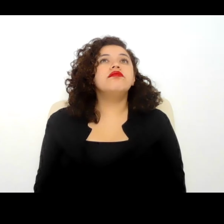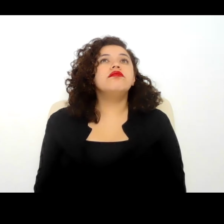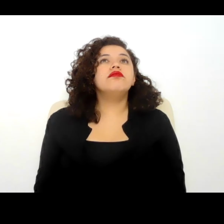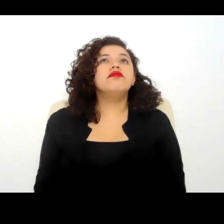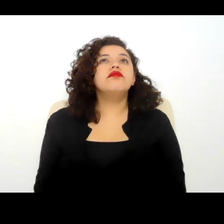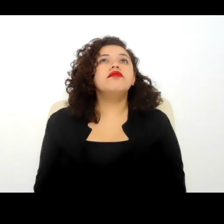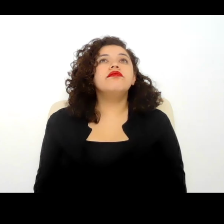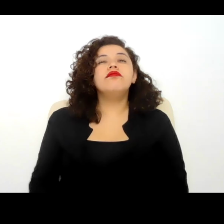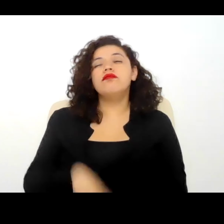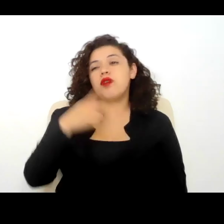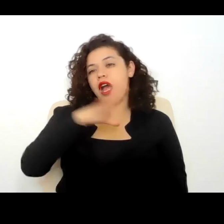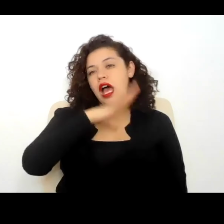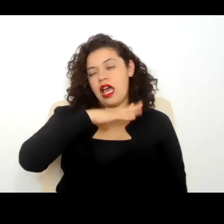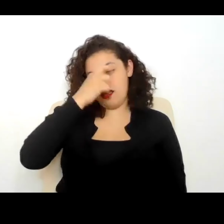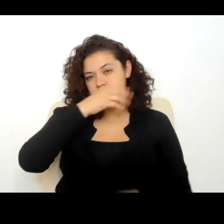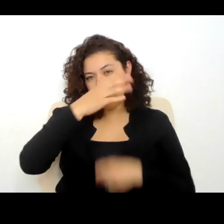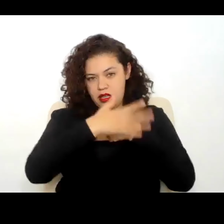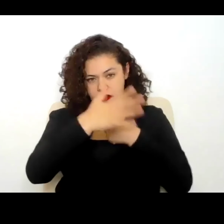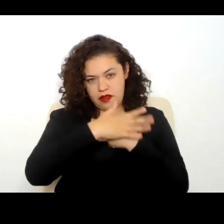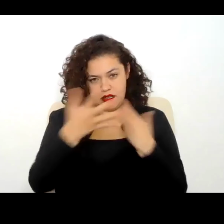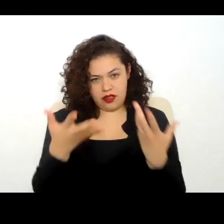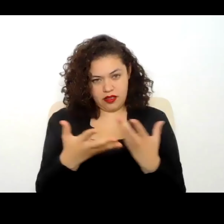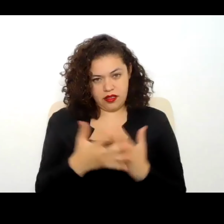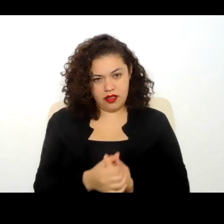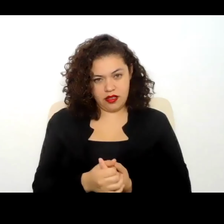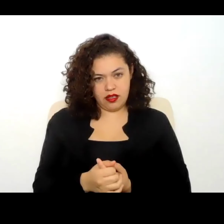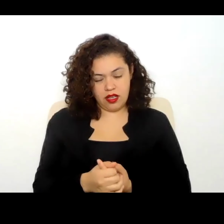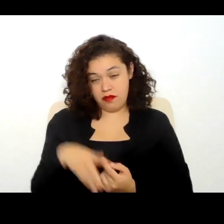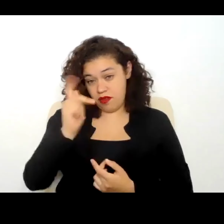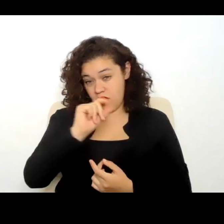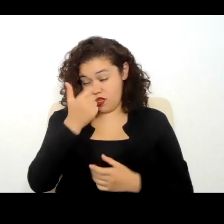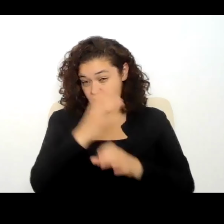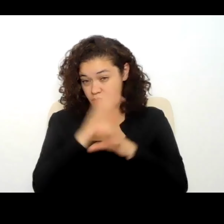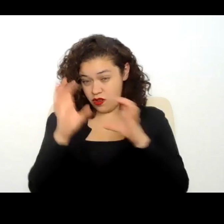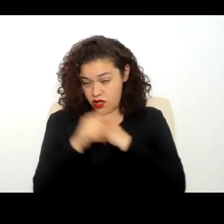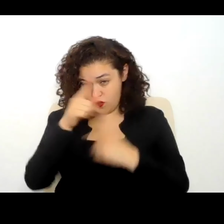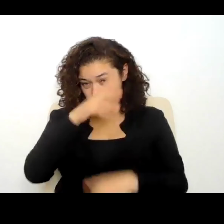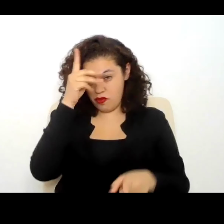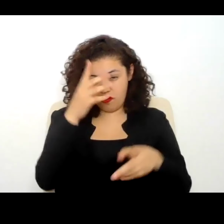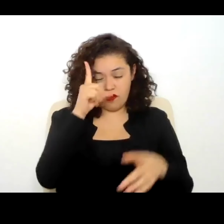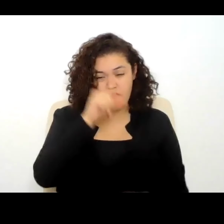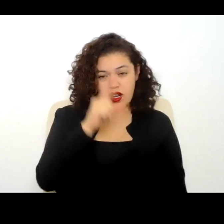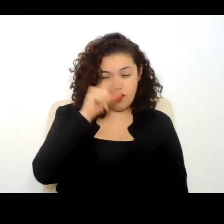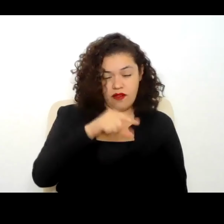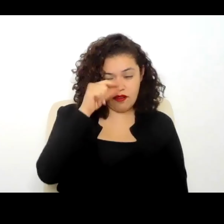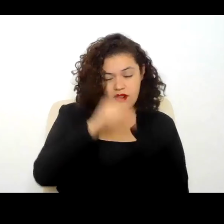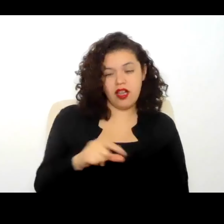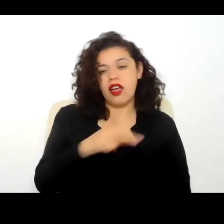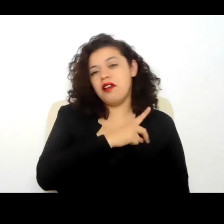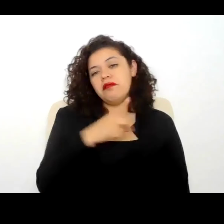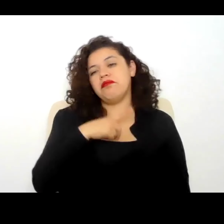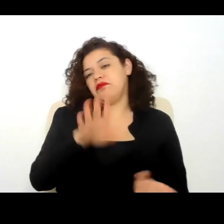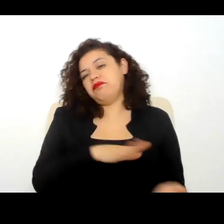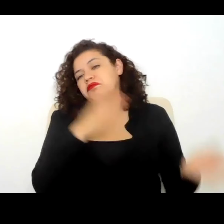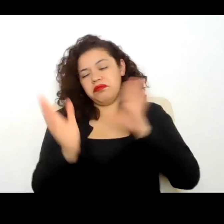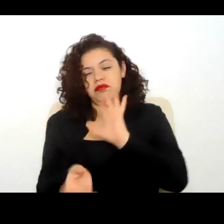tu primer aviso para regularizarte, pero todos los demás que hayas incumplido te van a multar. Ah,